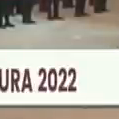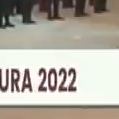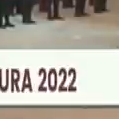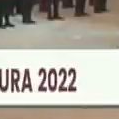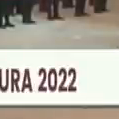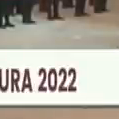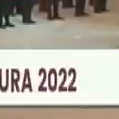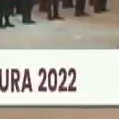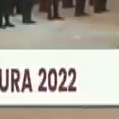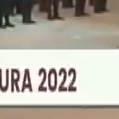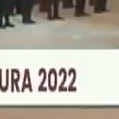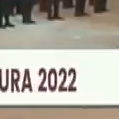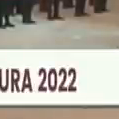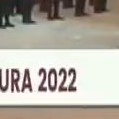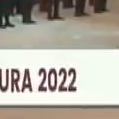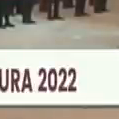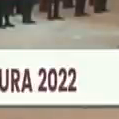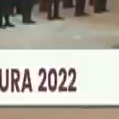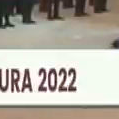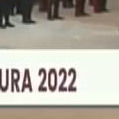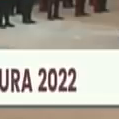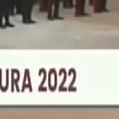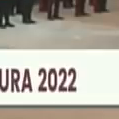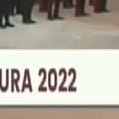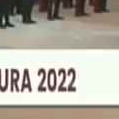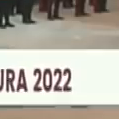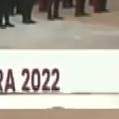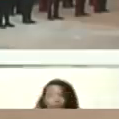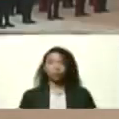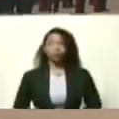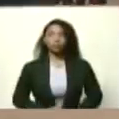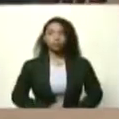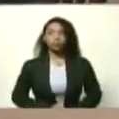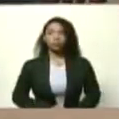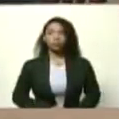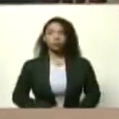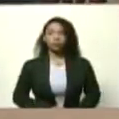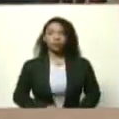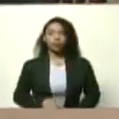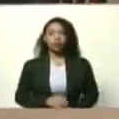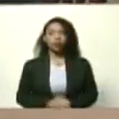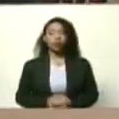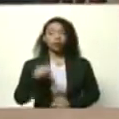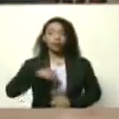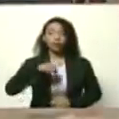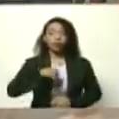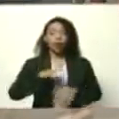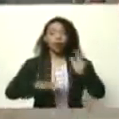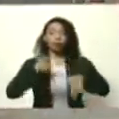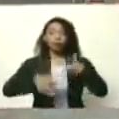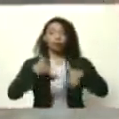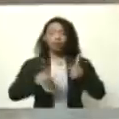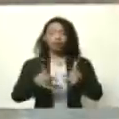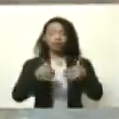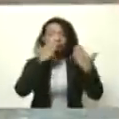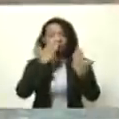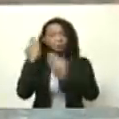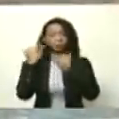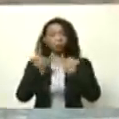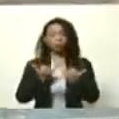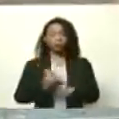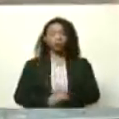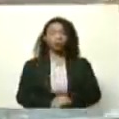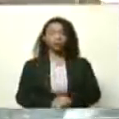del Poder Popular para el Transporte, entre otras autoridades del Gobierno Nacional que se encuentran presentes en esta actividad. Escuchemos de inmediato. La